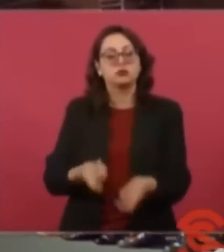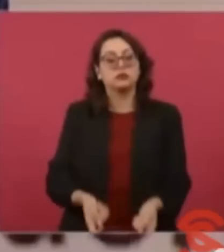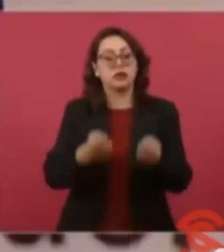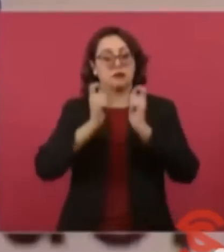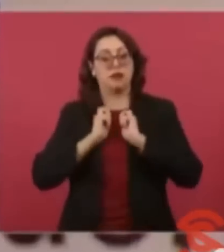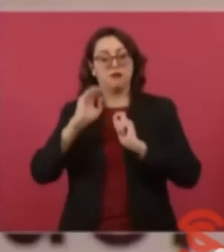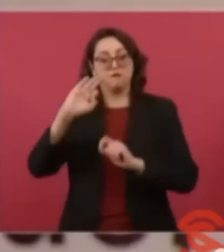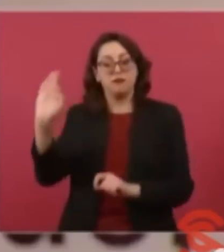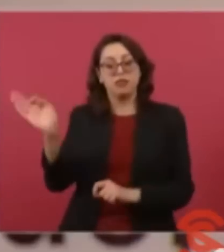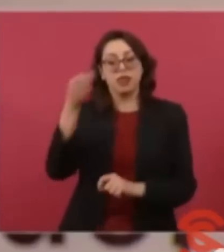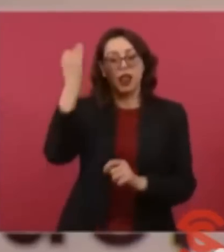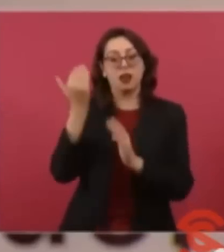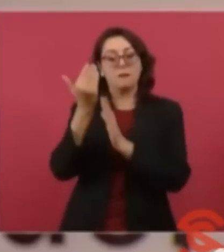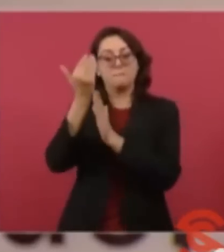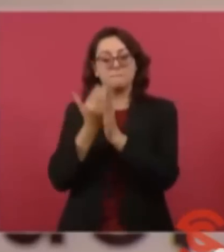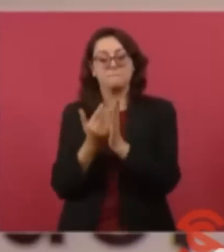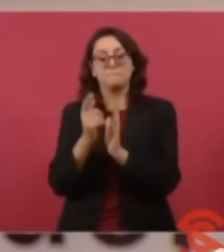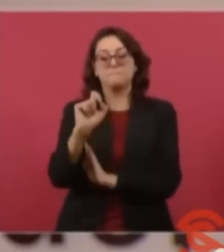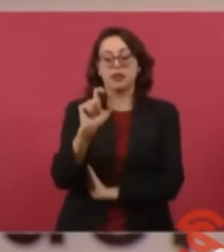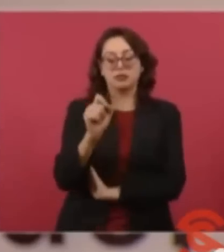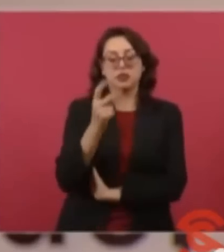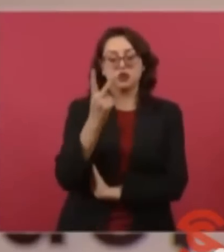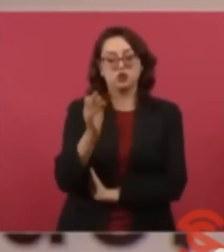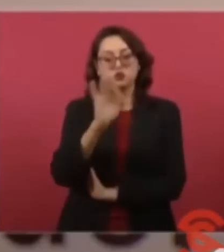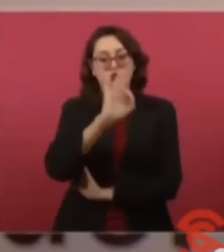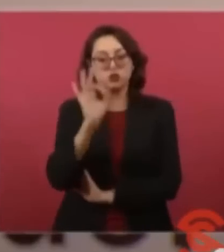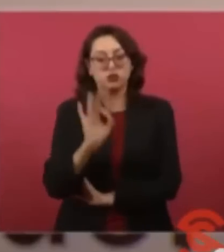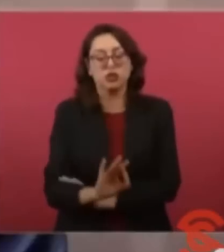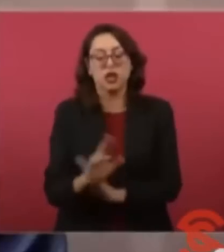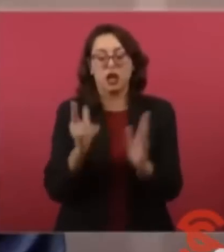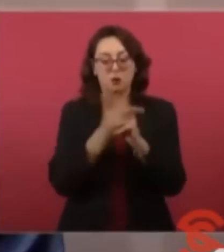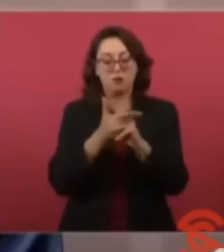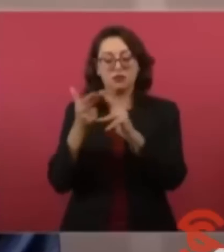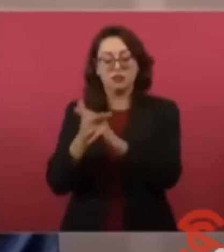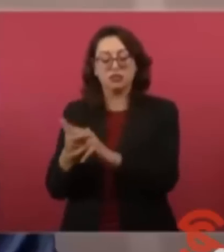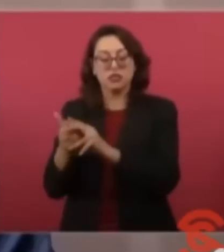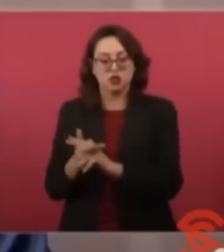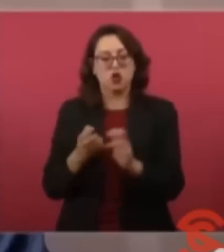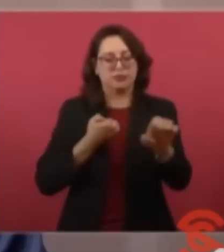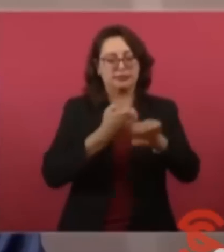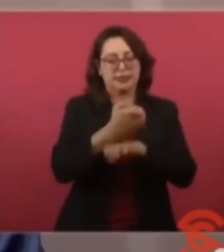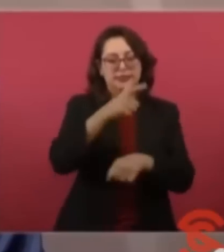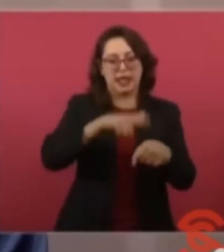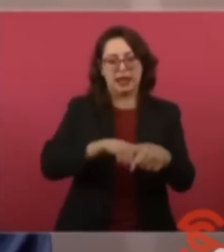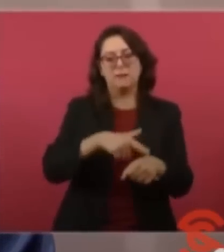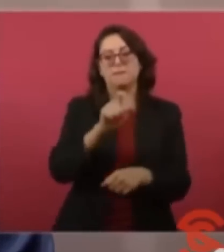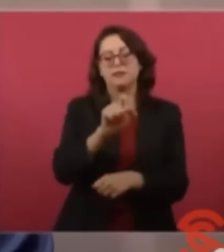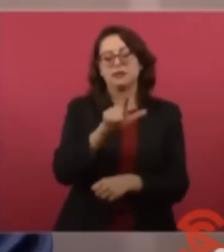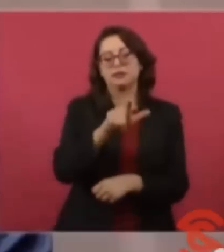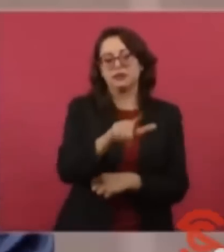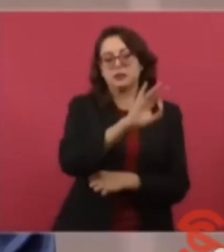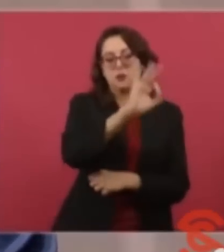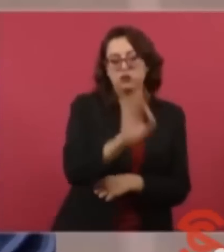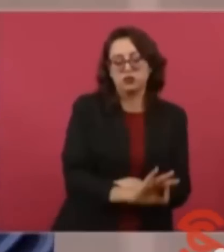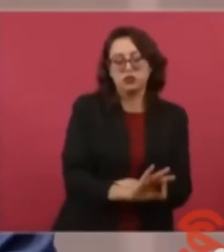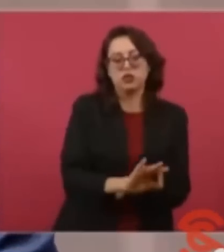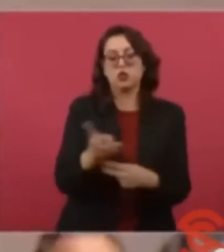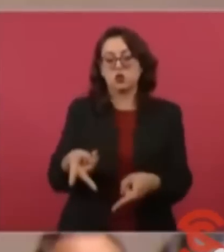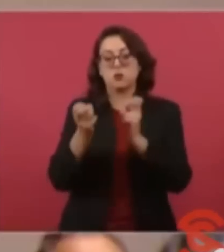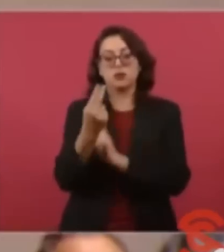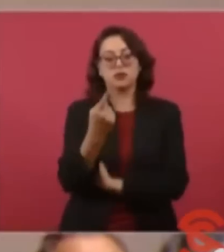el homicidio en 17%, el robo en 25%, el